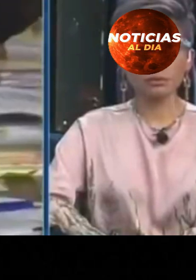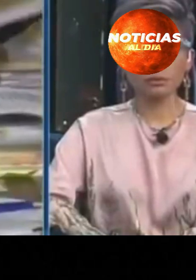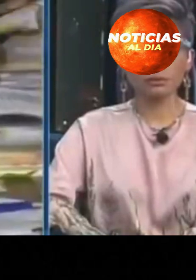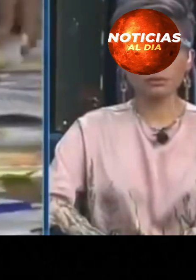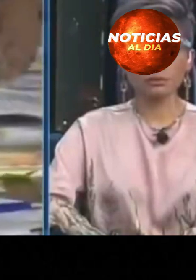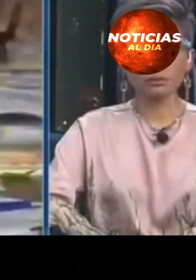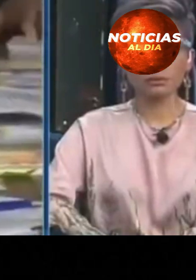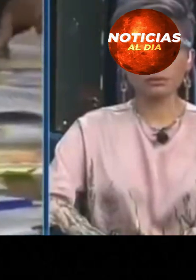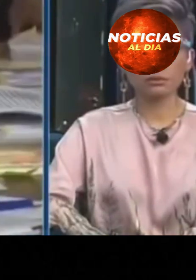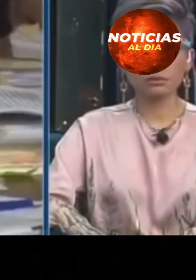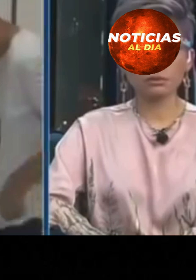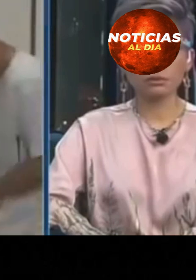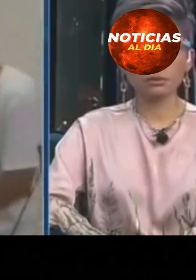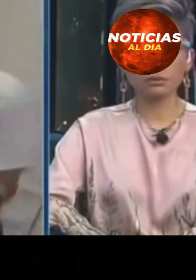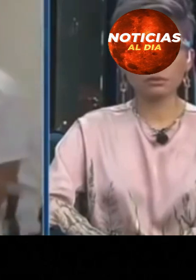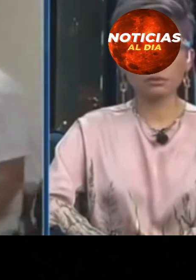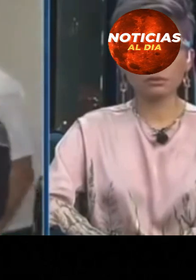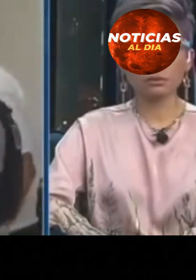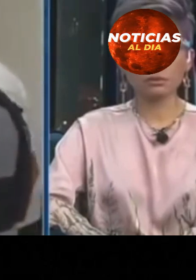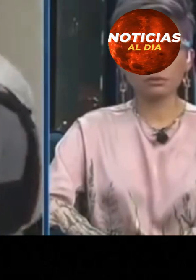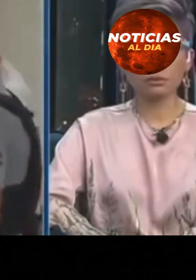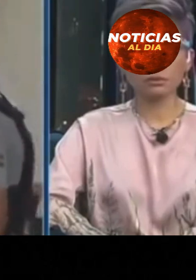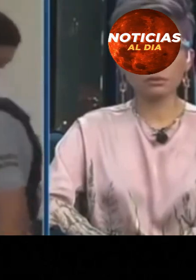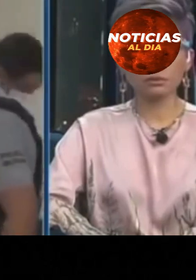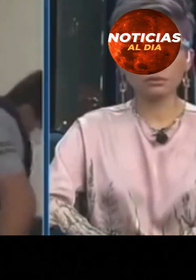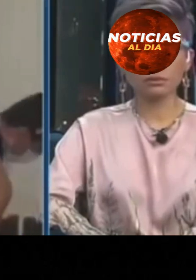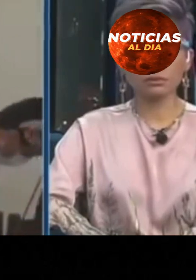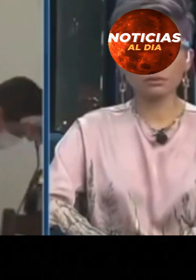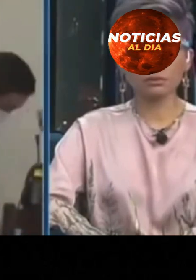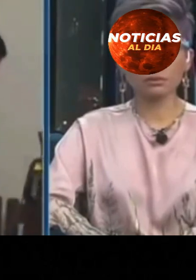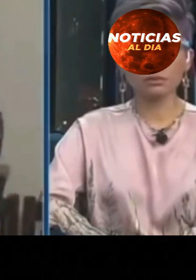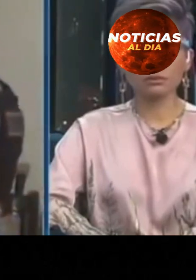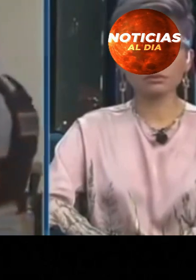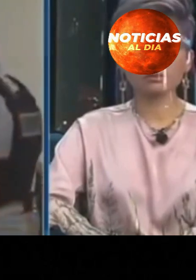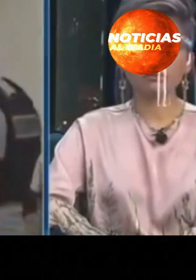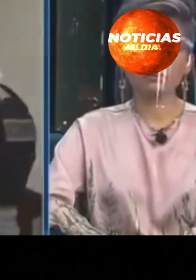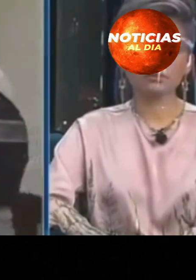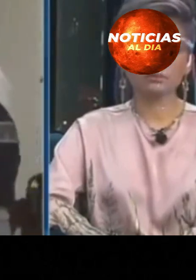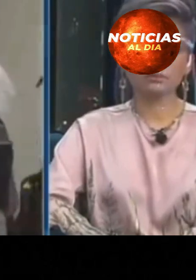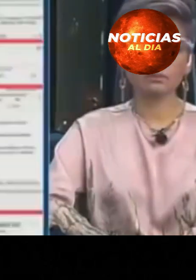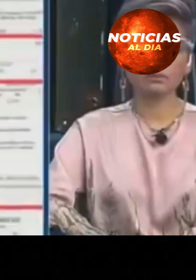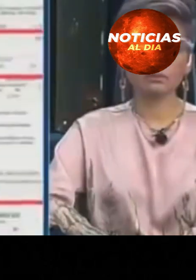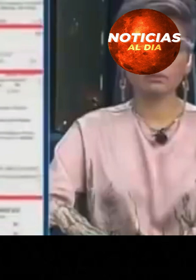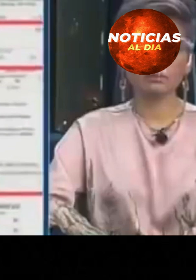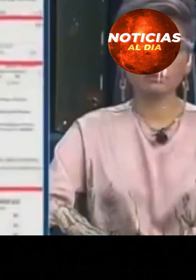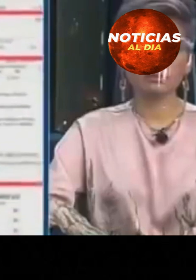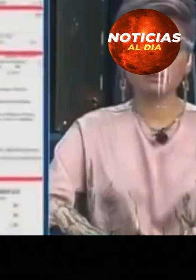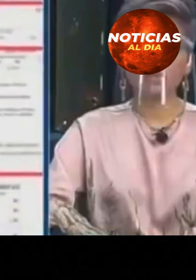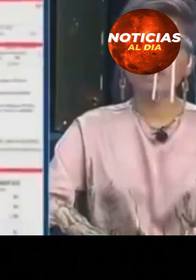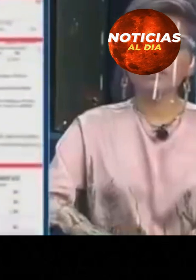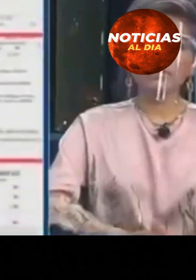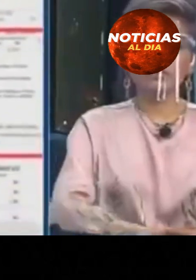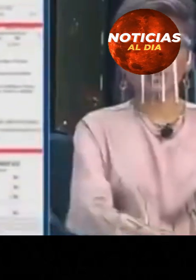Cruz fue Luis Fernando Camacho. No se lo ve trabajar, solamente los vemos en Twitter atacando a nuestro gobierno nacional y aparece cobrando los